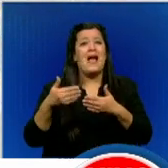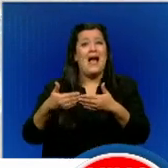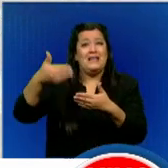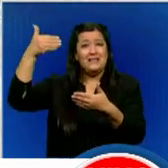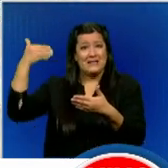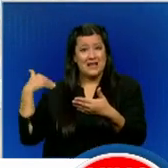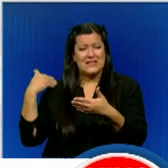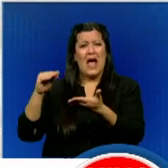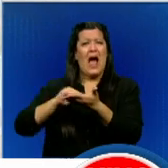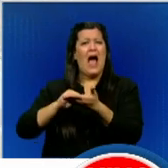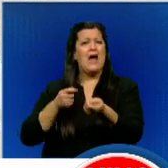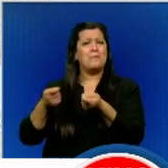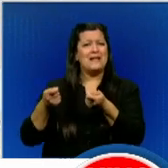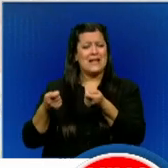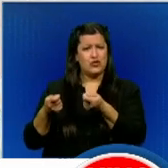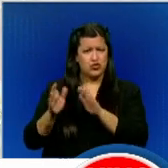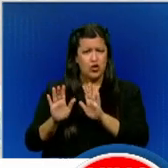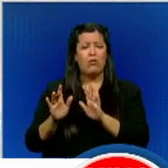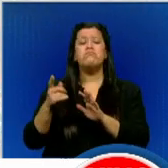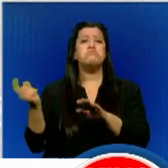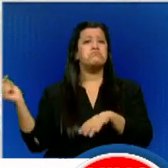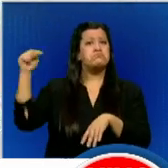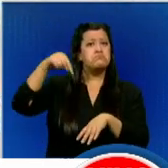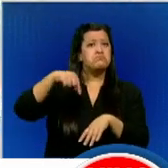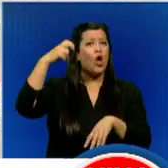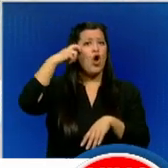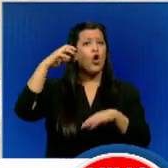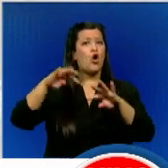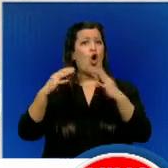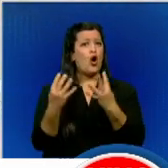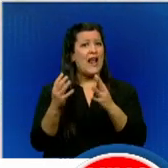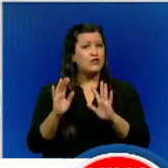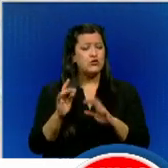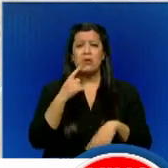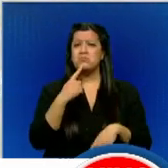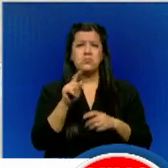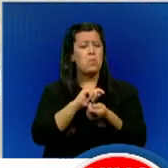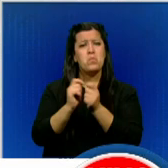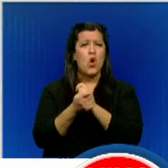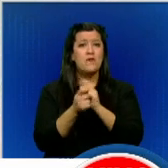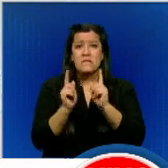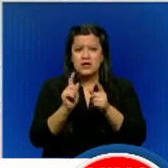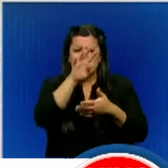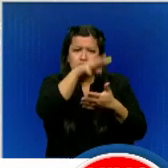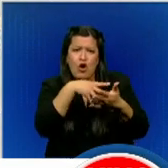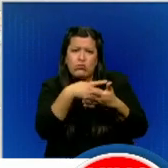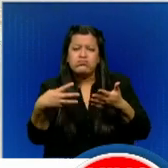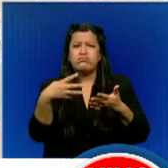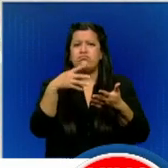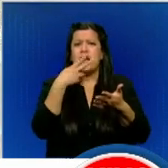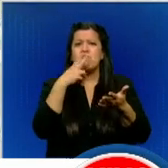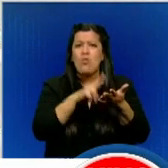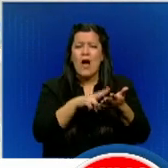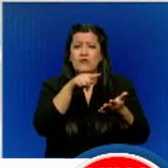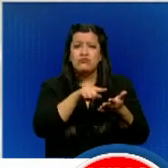tomó la decisión de venir a este congreso y modificar esa estructura del impuesto